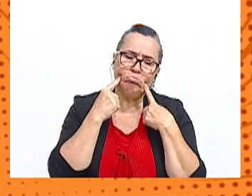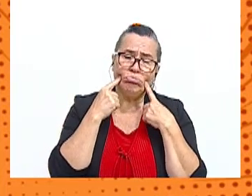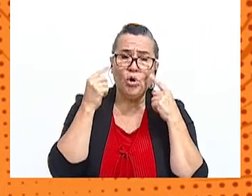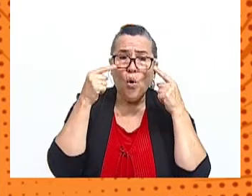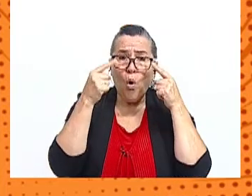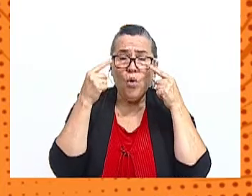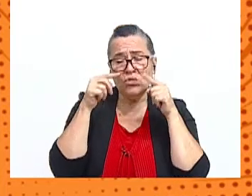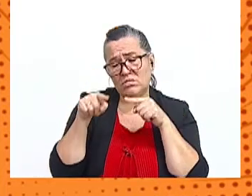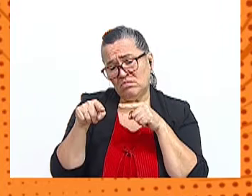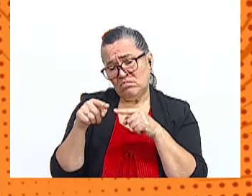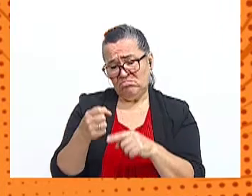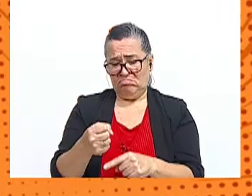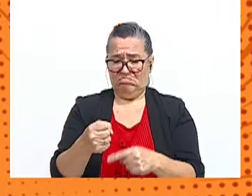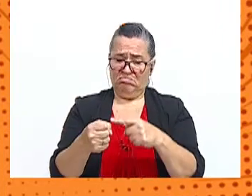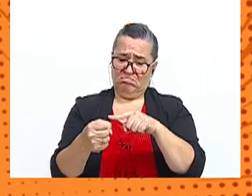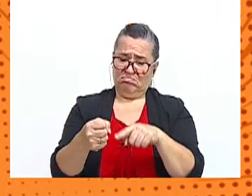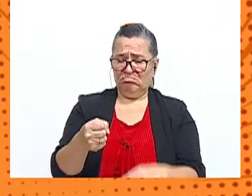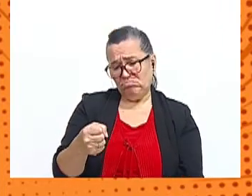dirigen a las flores, ¿lo ven?